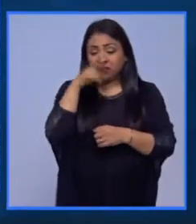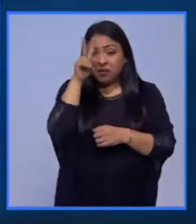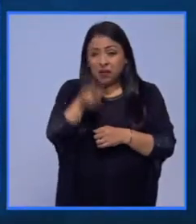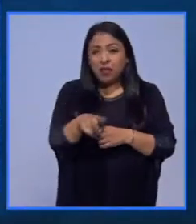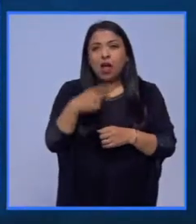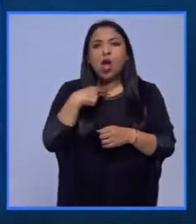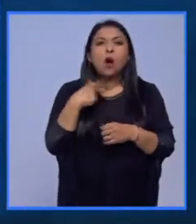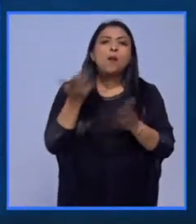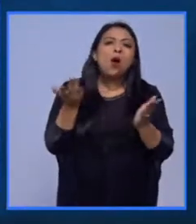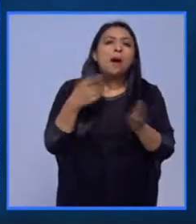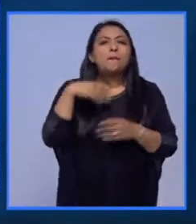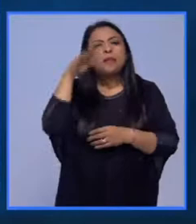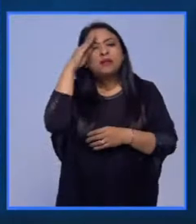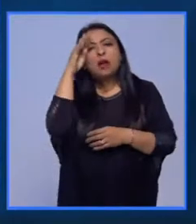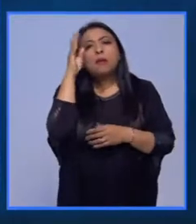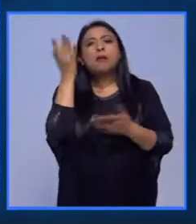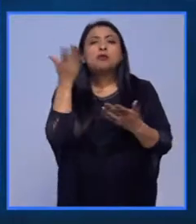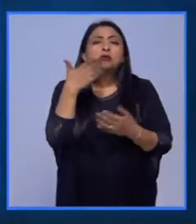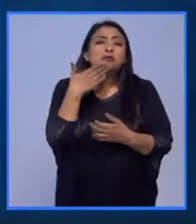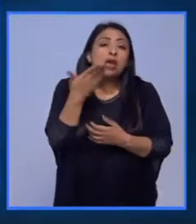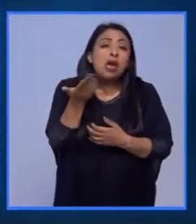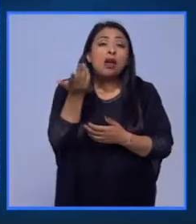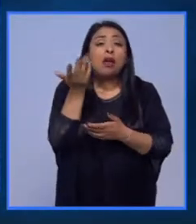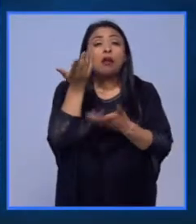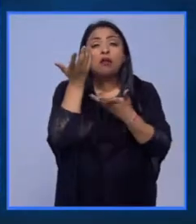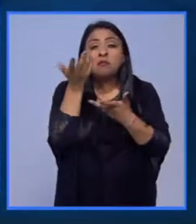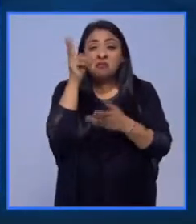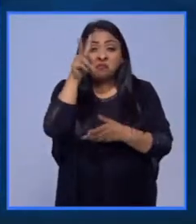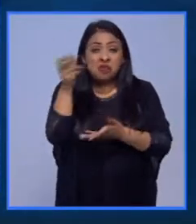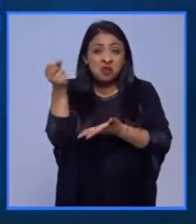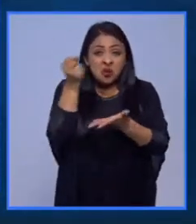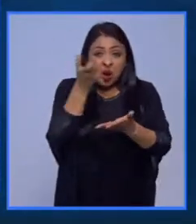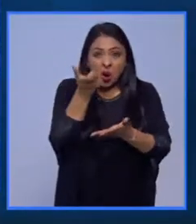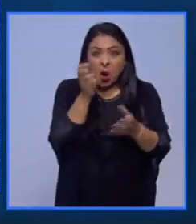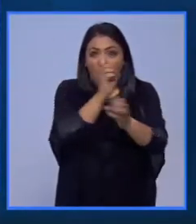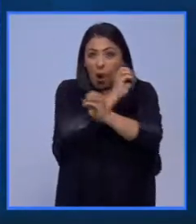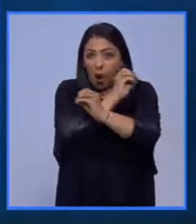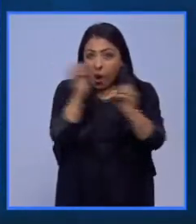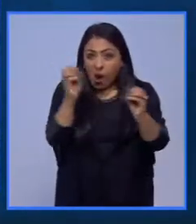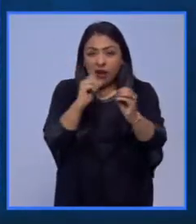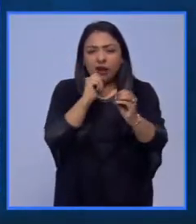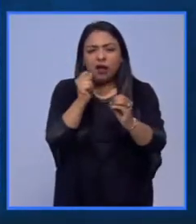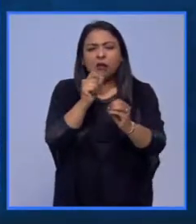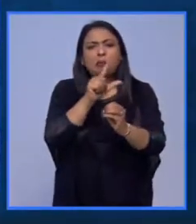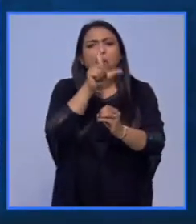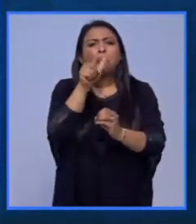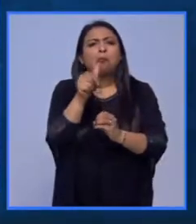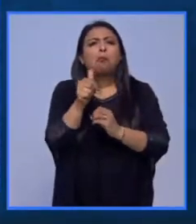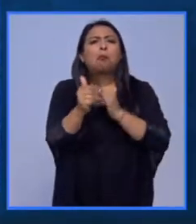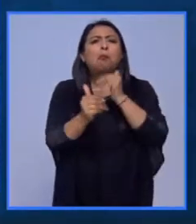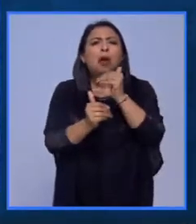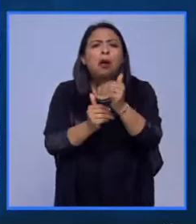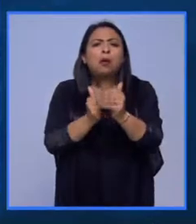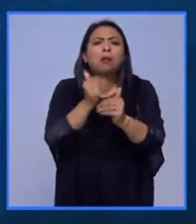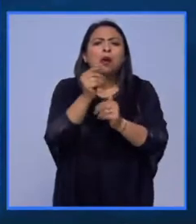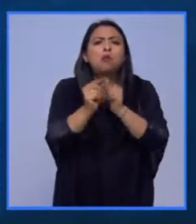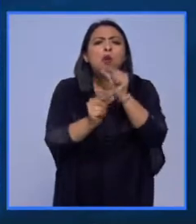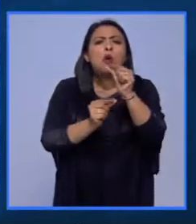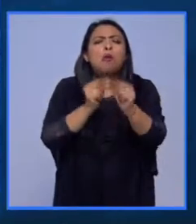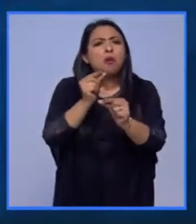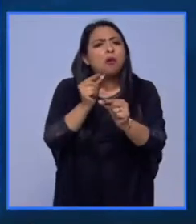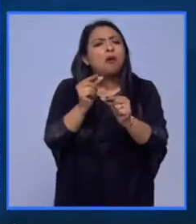mucha esperanza de que, porque no teníamos cero presupuesto, ¿sí? Pero poco a poco fuimos haciendo y bueno, yo